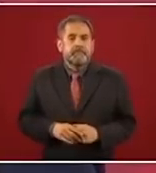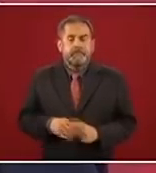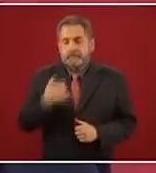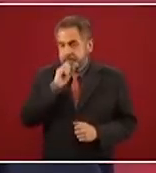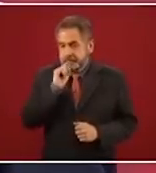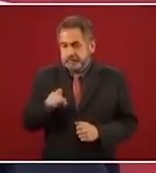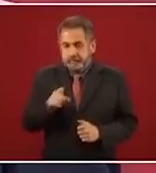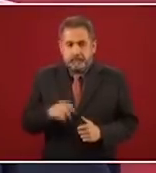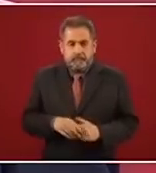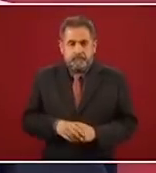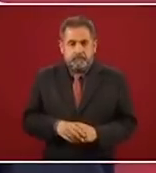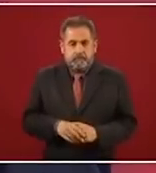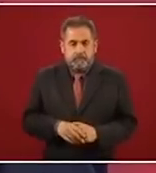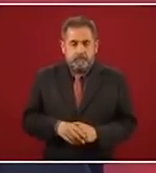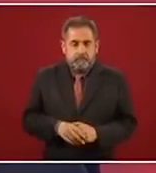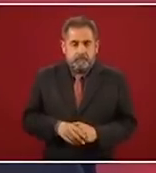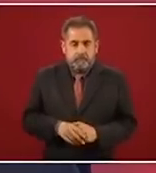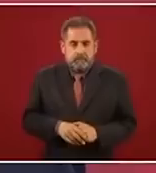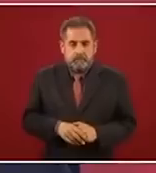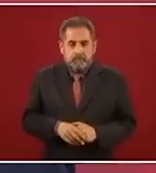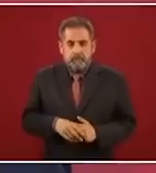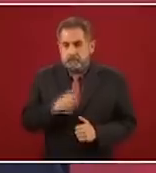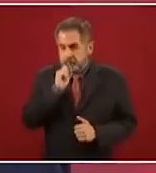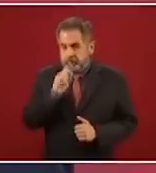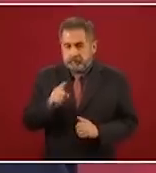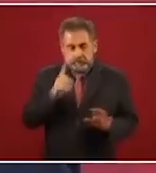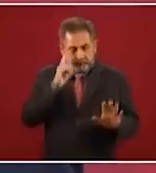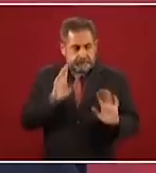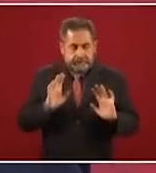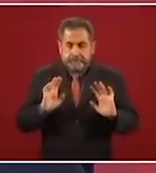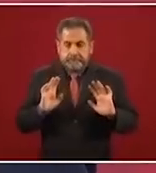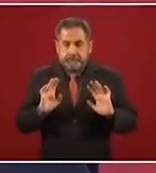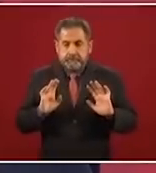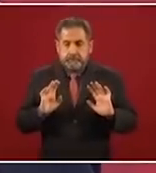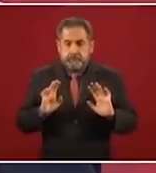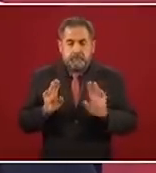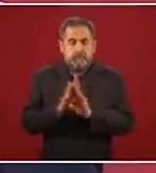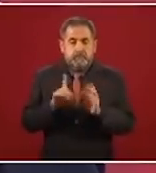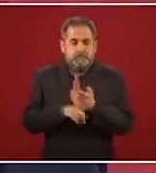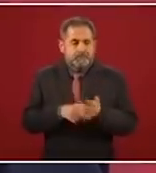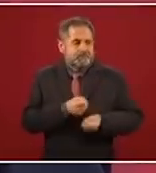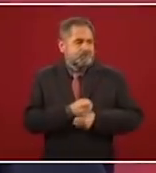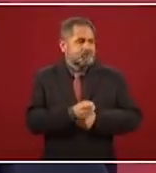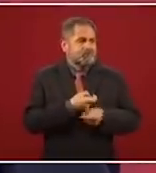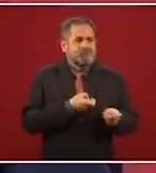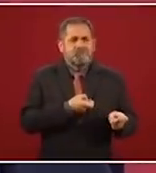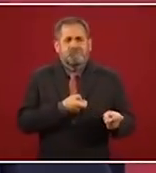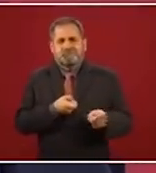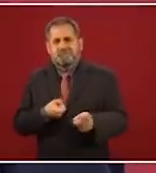Y también se evita el que haya masacres,